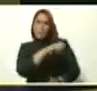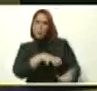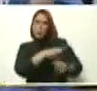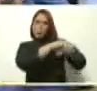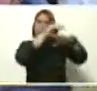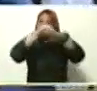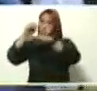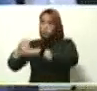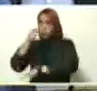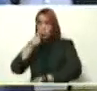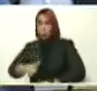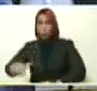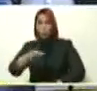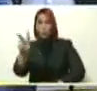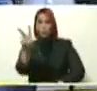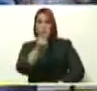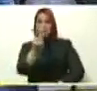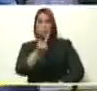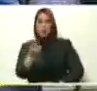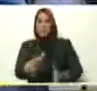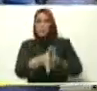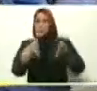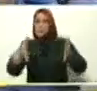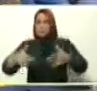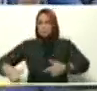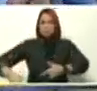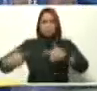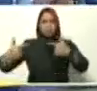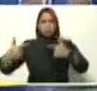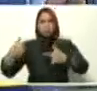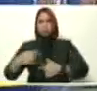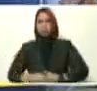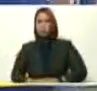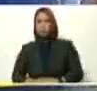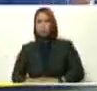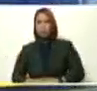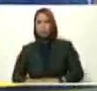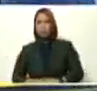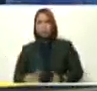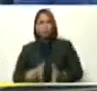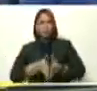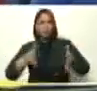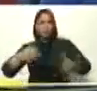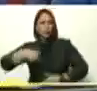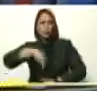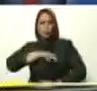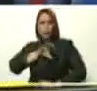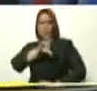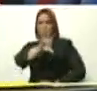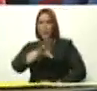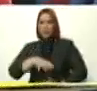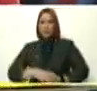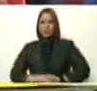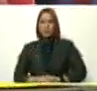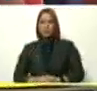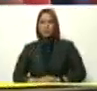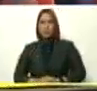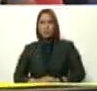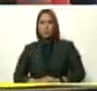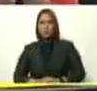pueblo de Venezuela a un gran combate por la grandeza de nuestro país.